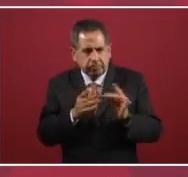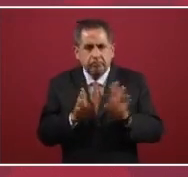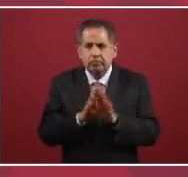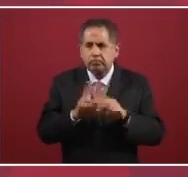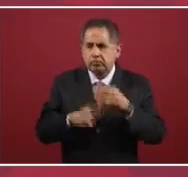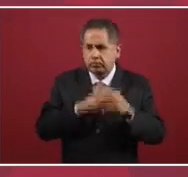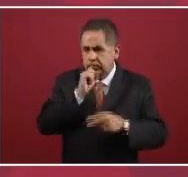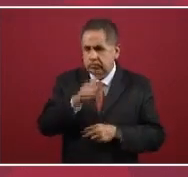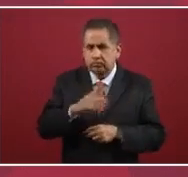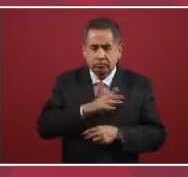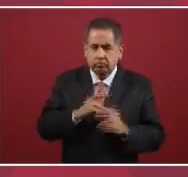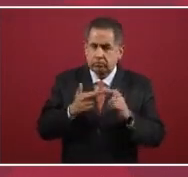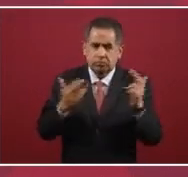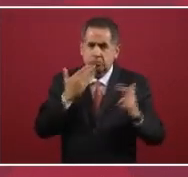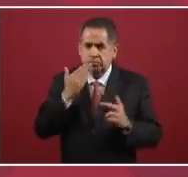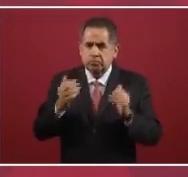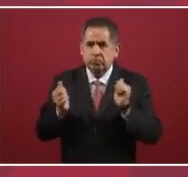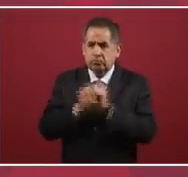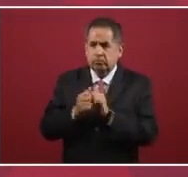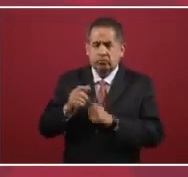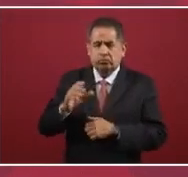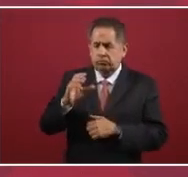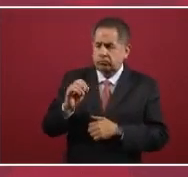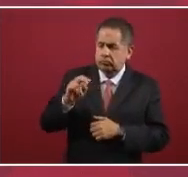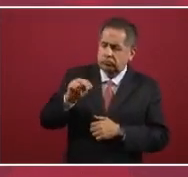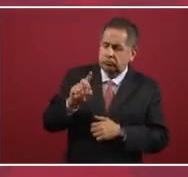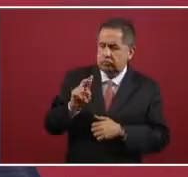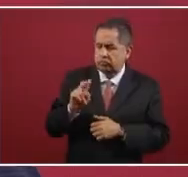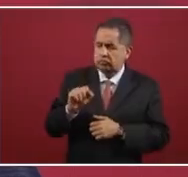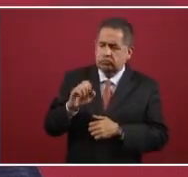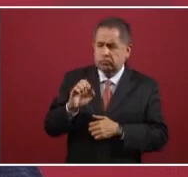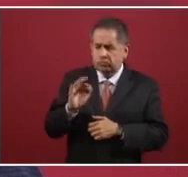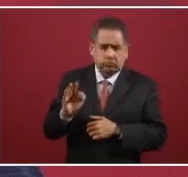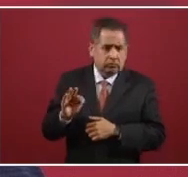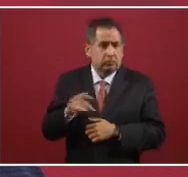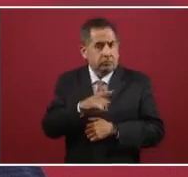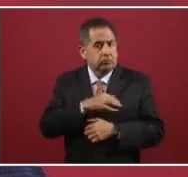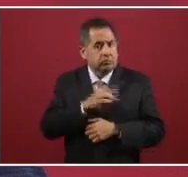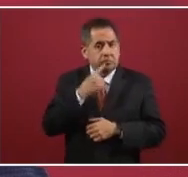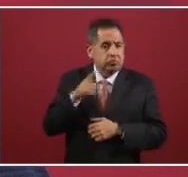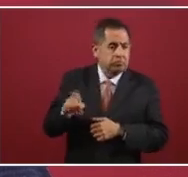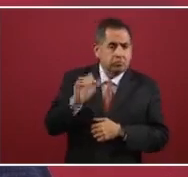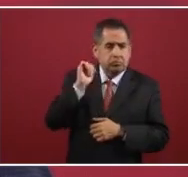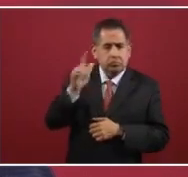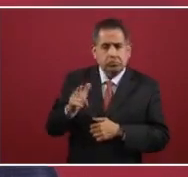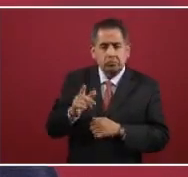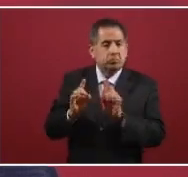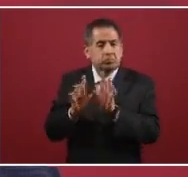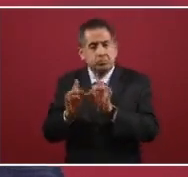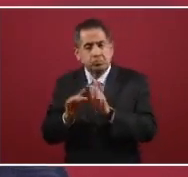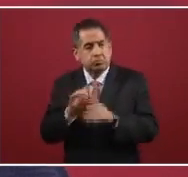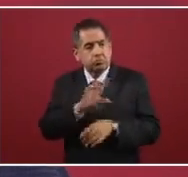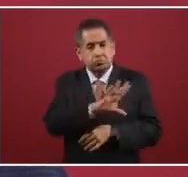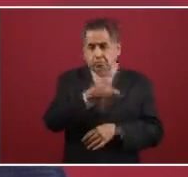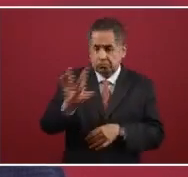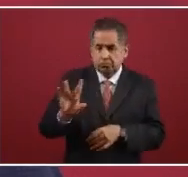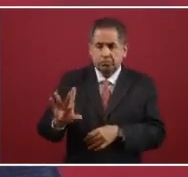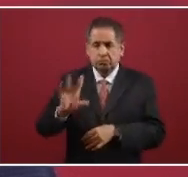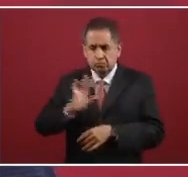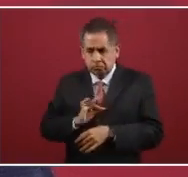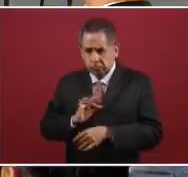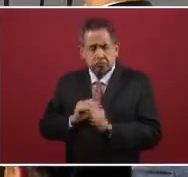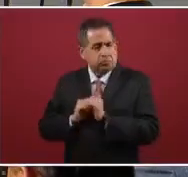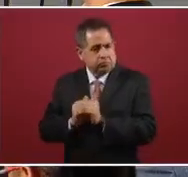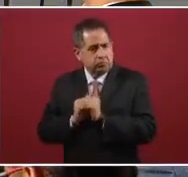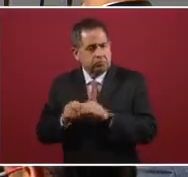también tenemos una relación muy cercana con la CONDUCEF, que a veces recibe ese tipo de incidencias y nos la comunican, y estamos trabajando juntos